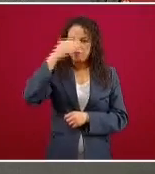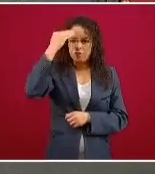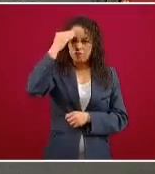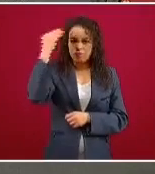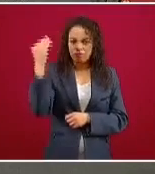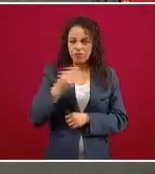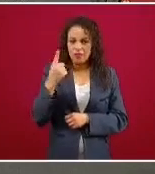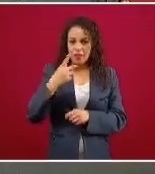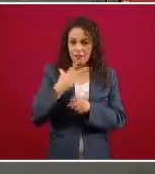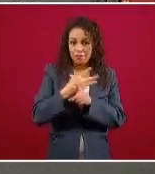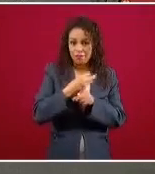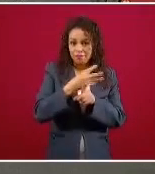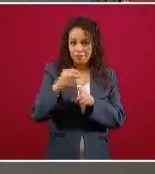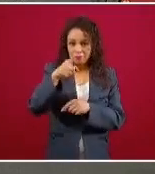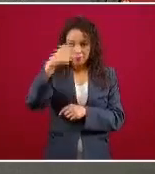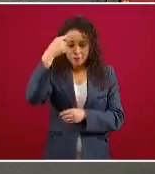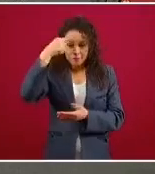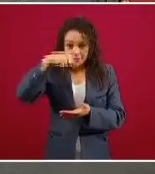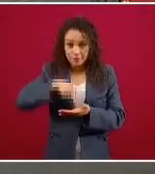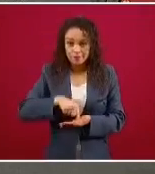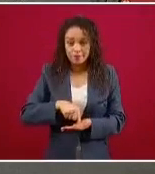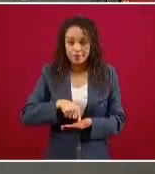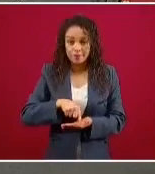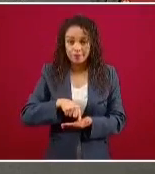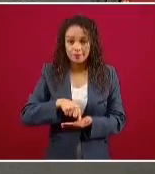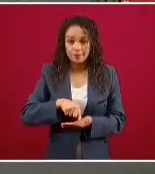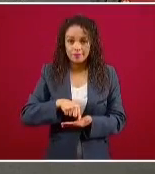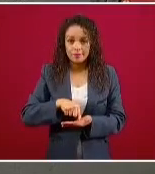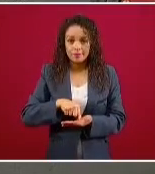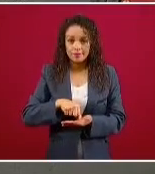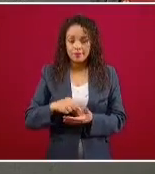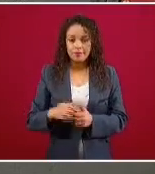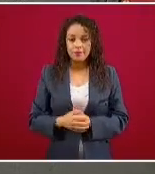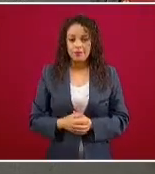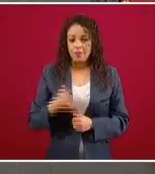¿Una pandemia mayor que la corrupción?